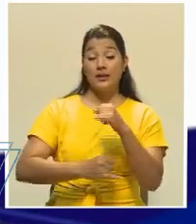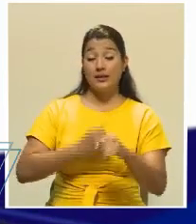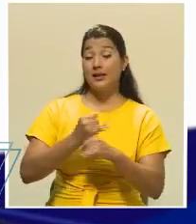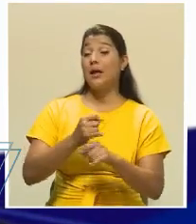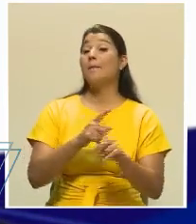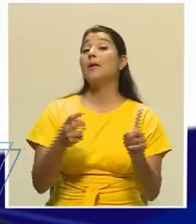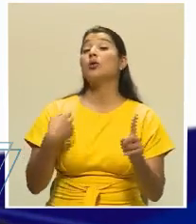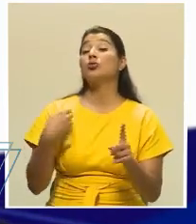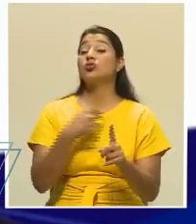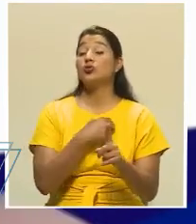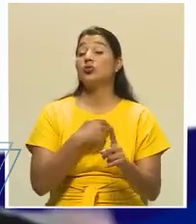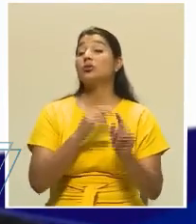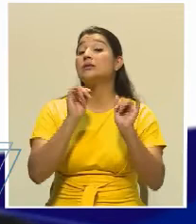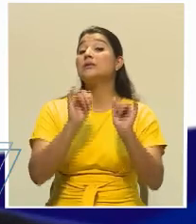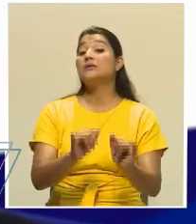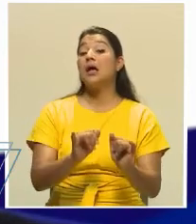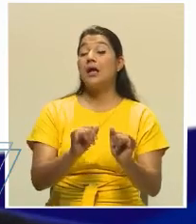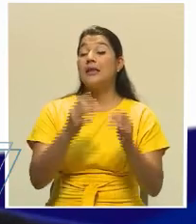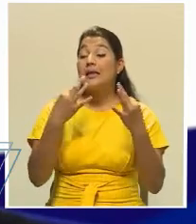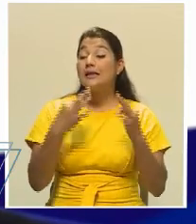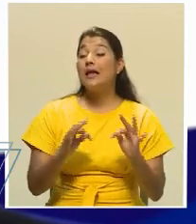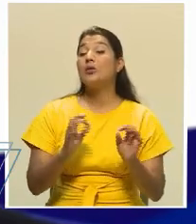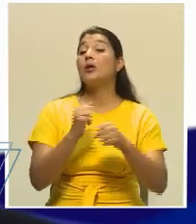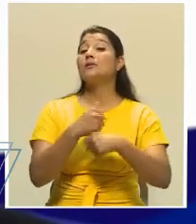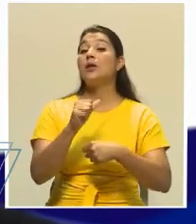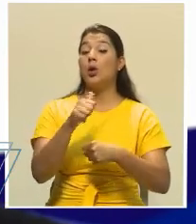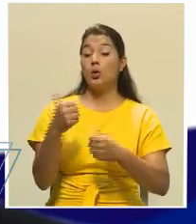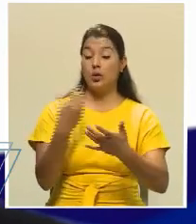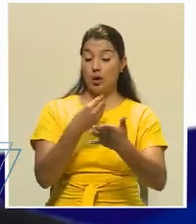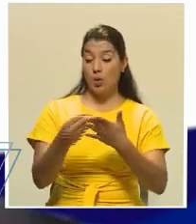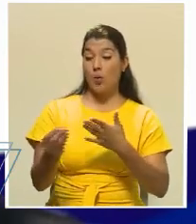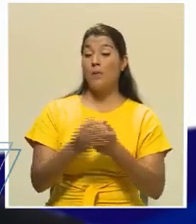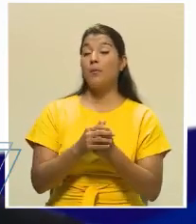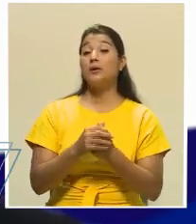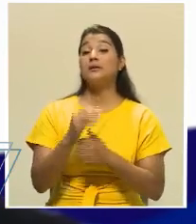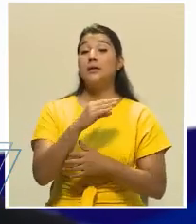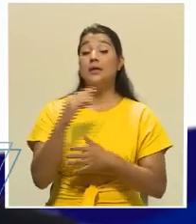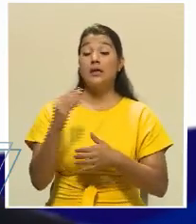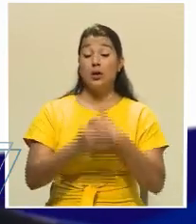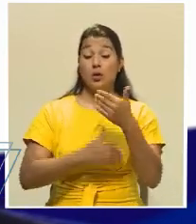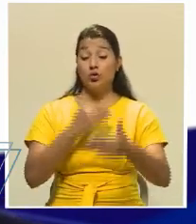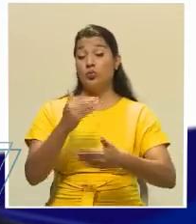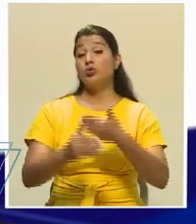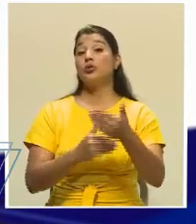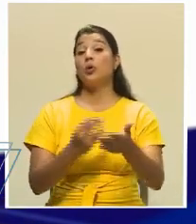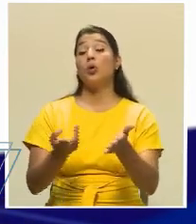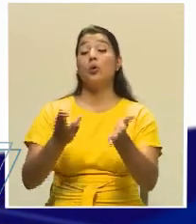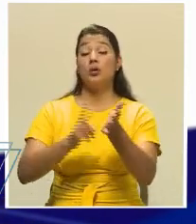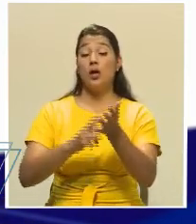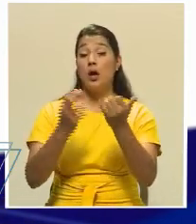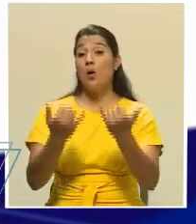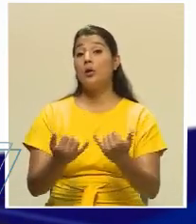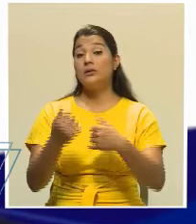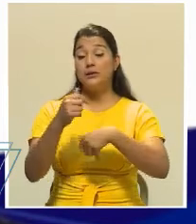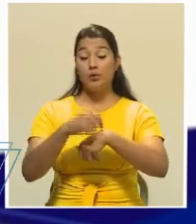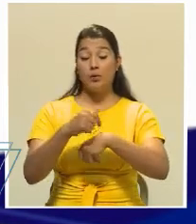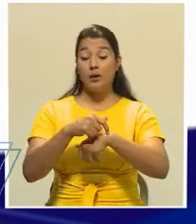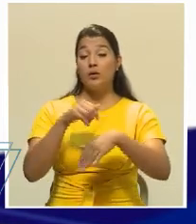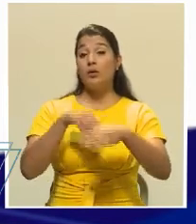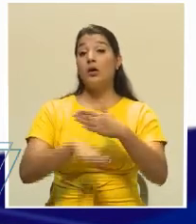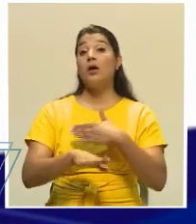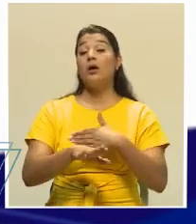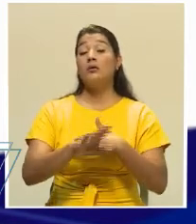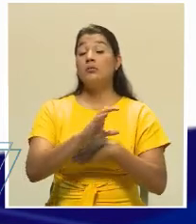caja viendo otras compras. O sea, es que la cantidad de procedimientos de contratación en este momento en la caja